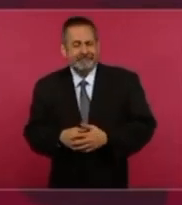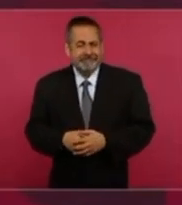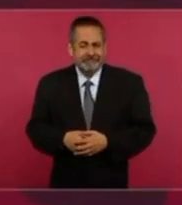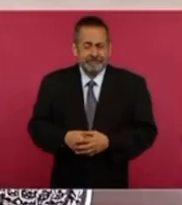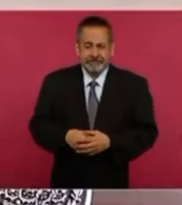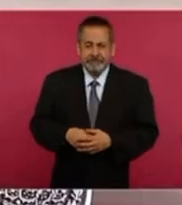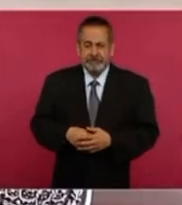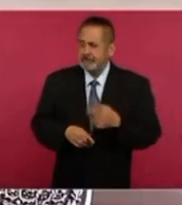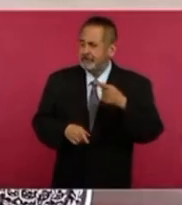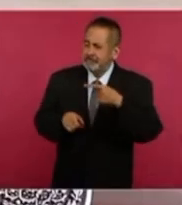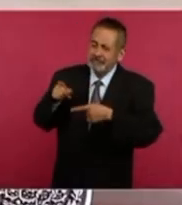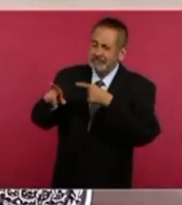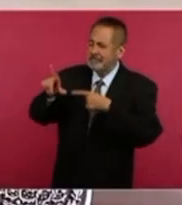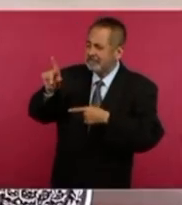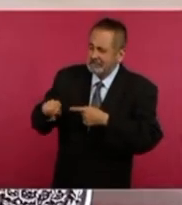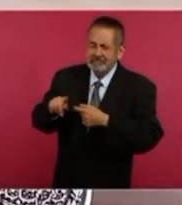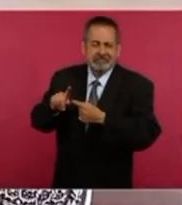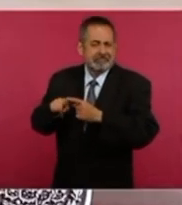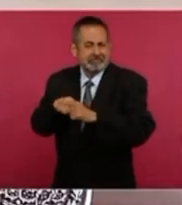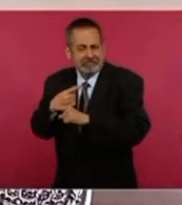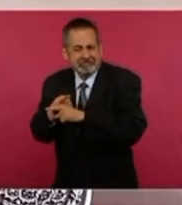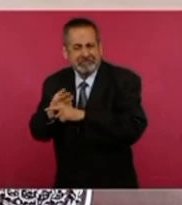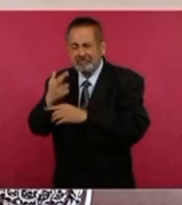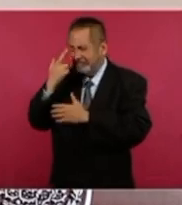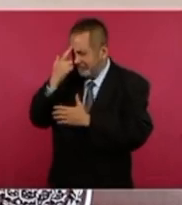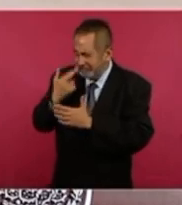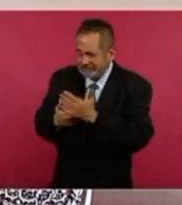agravios, violaciones,